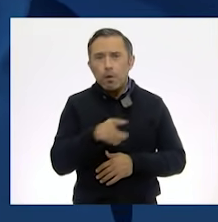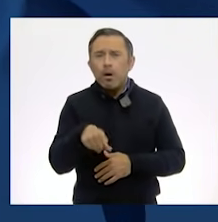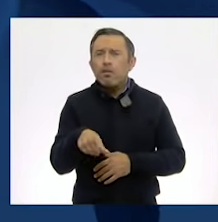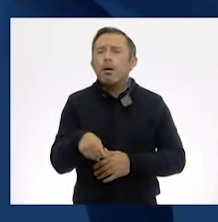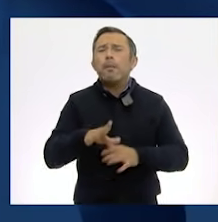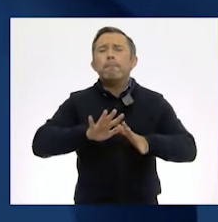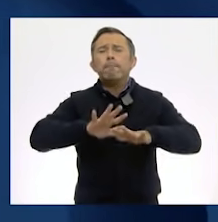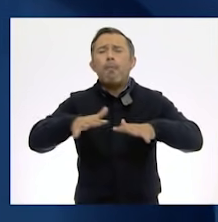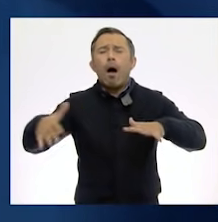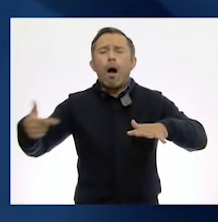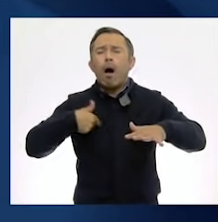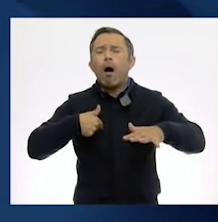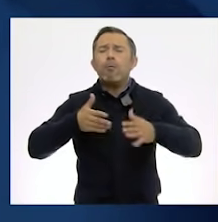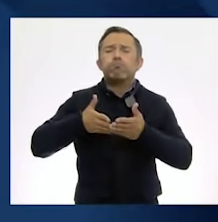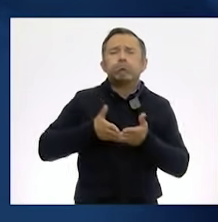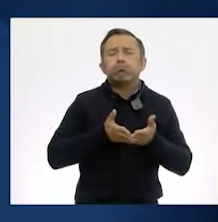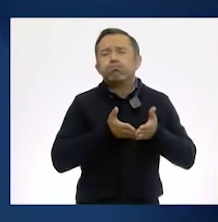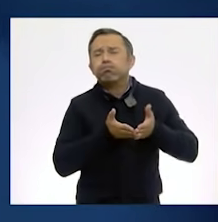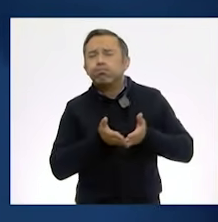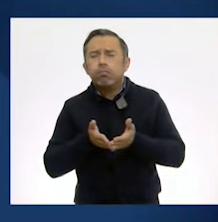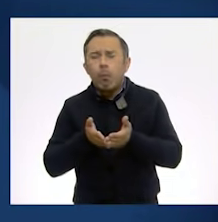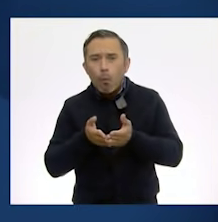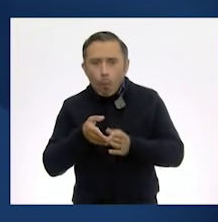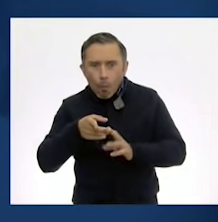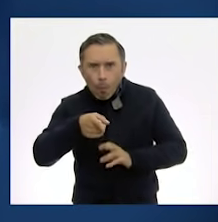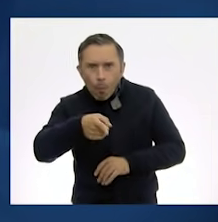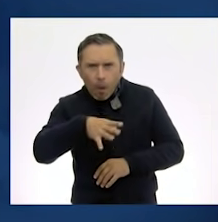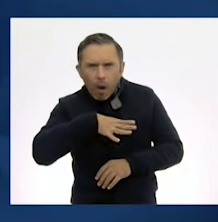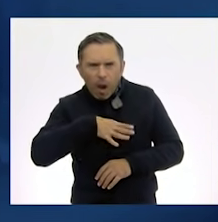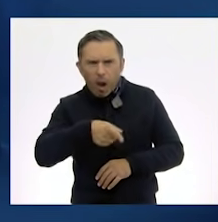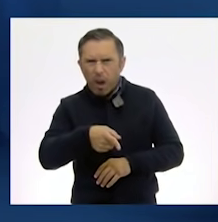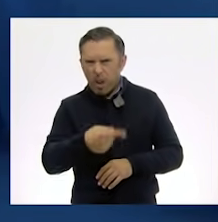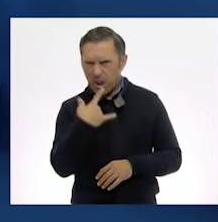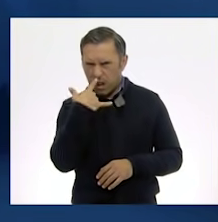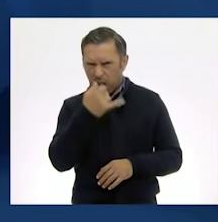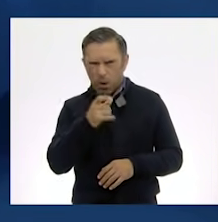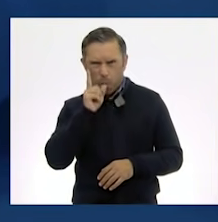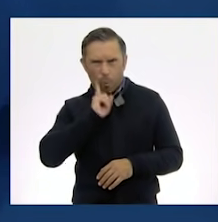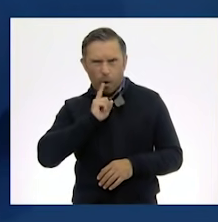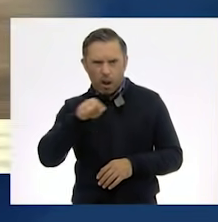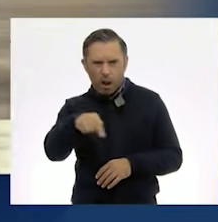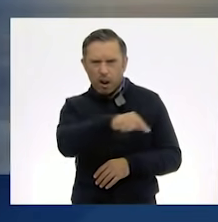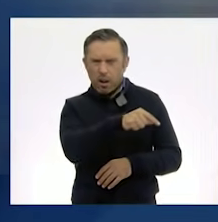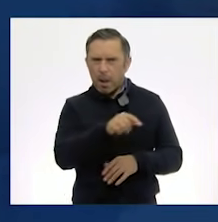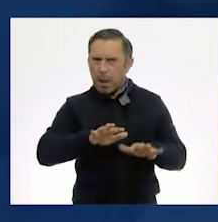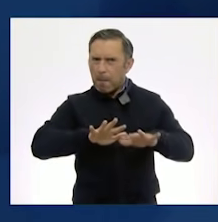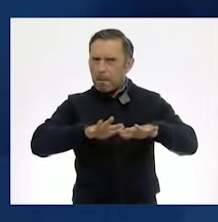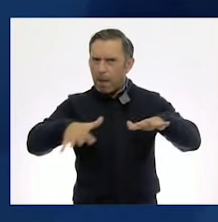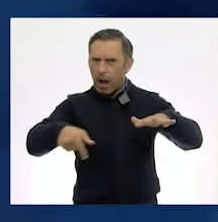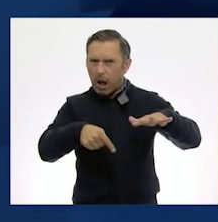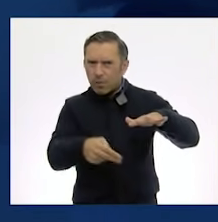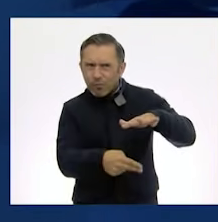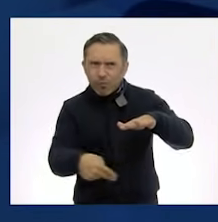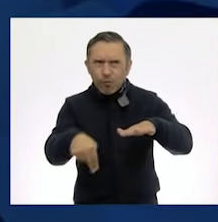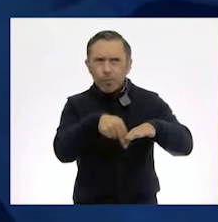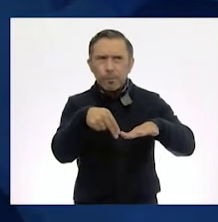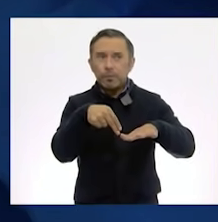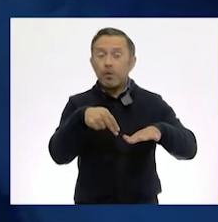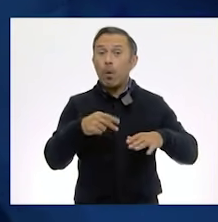océano y estaba únicamente habitado por unas extrañas mujeres, hijas del mar, que